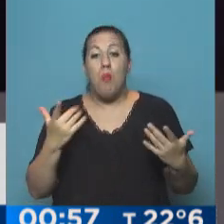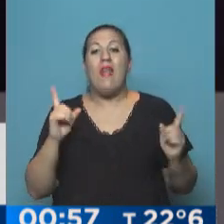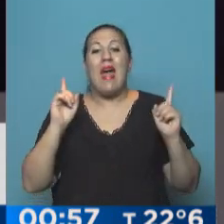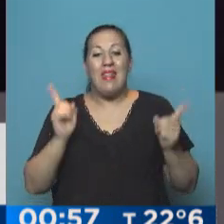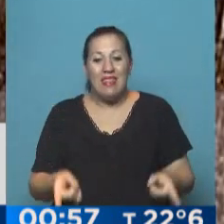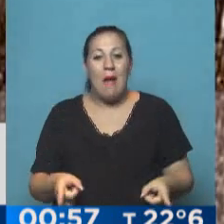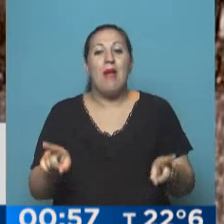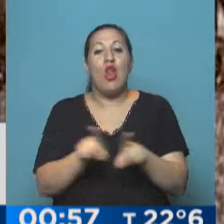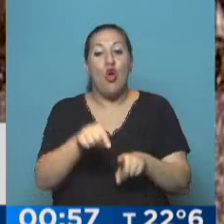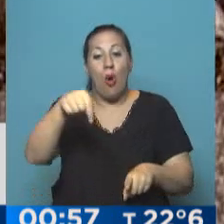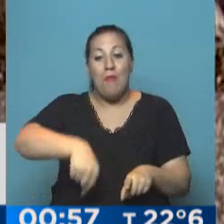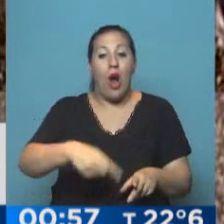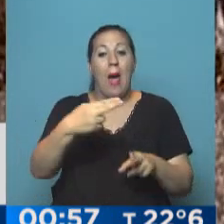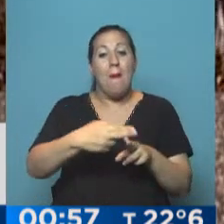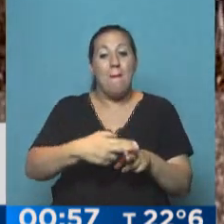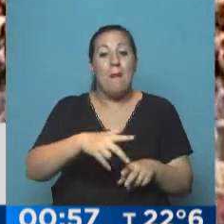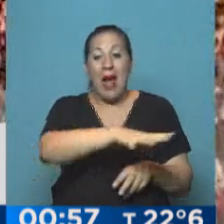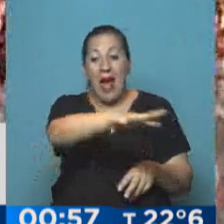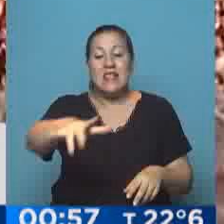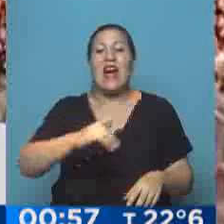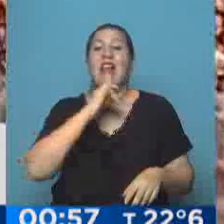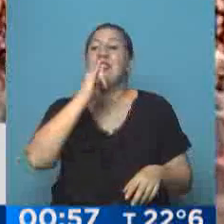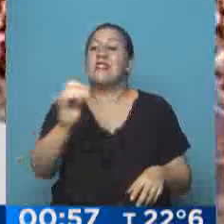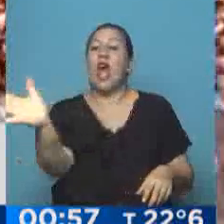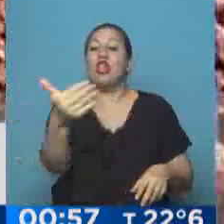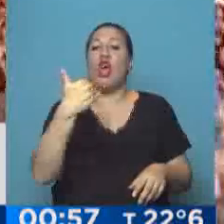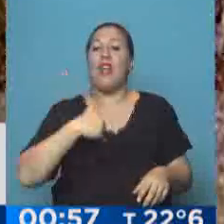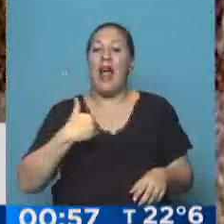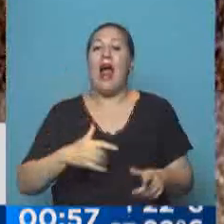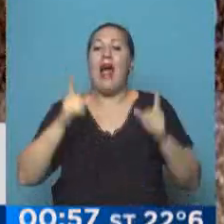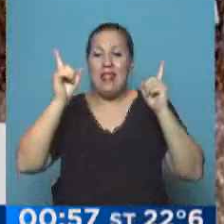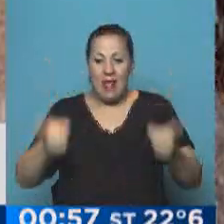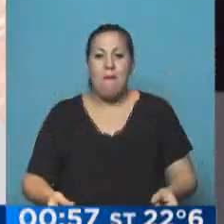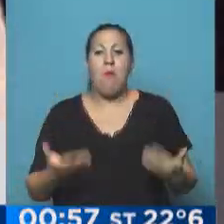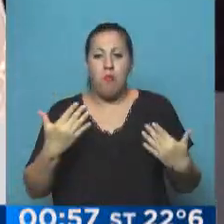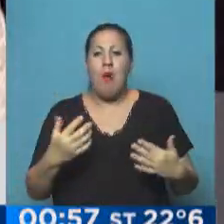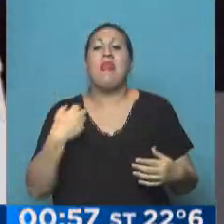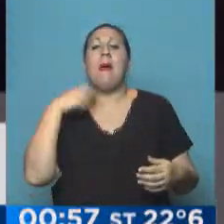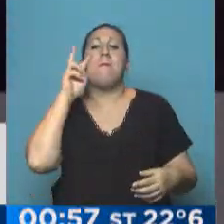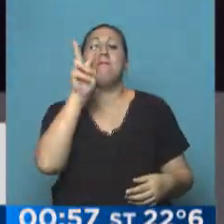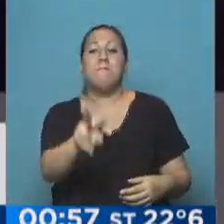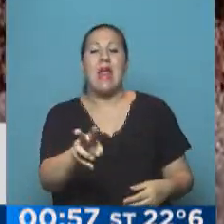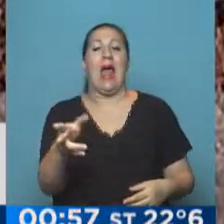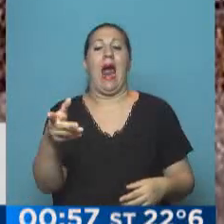como esta decirle a todos los argentinos que también puede mirarlo a los ojos.